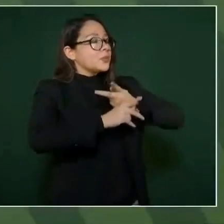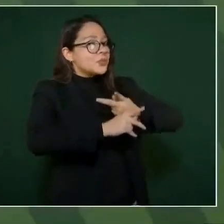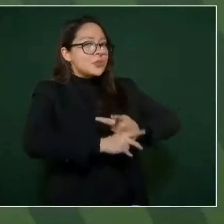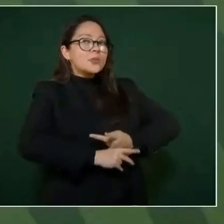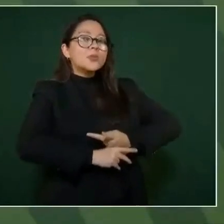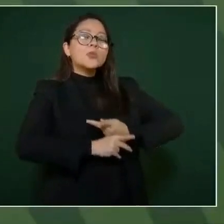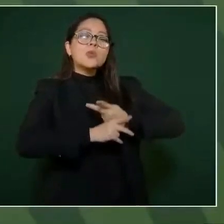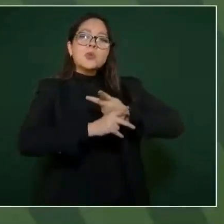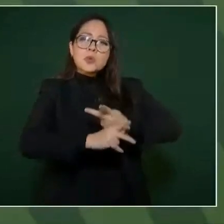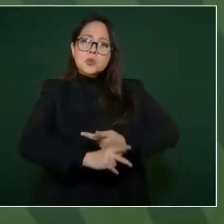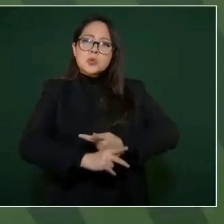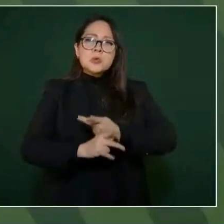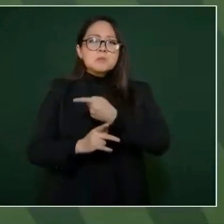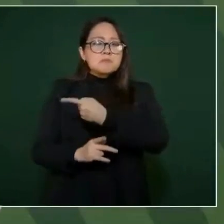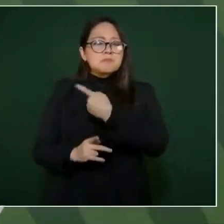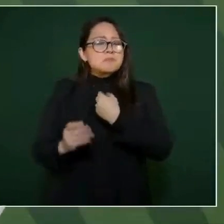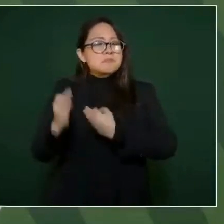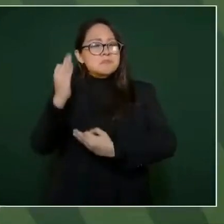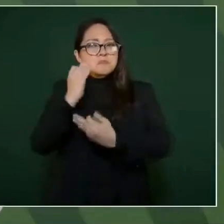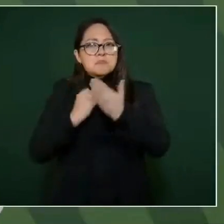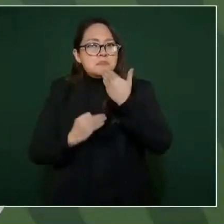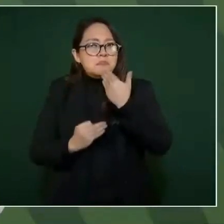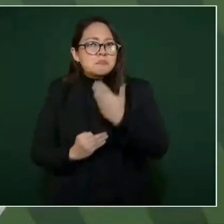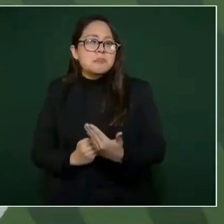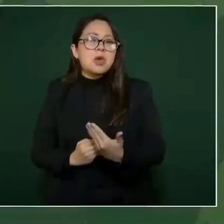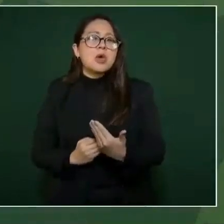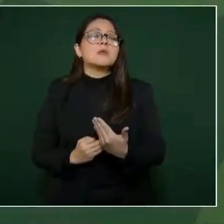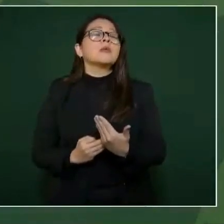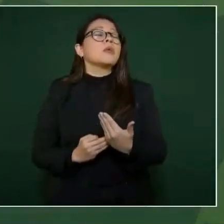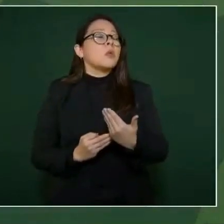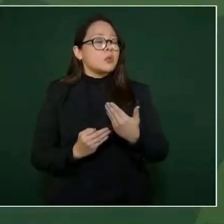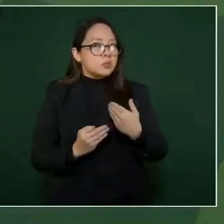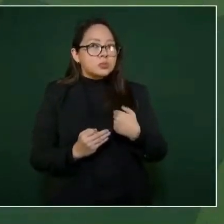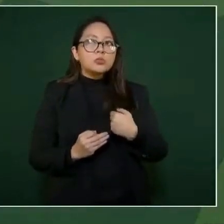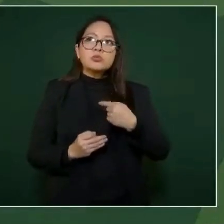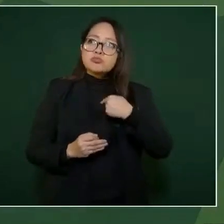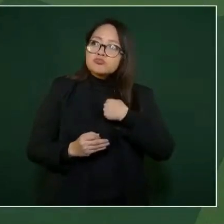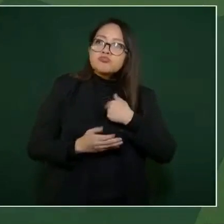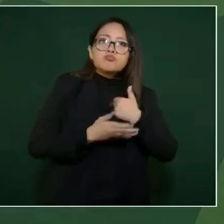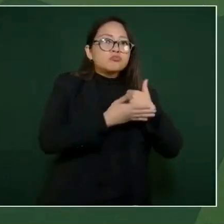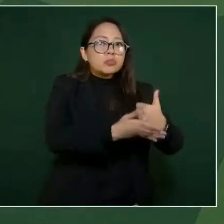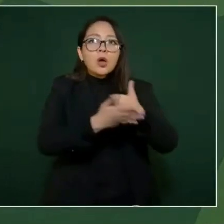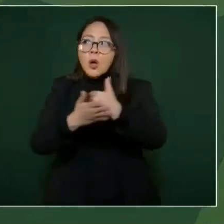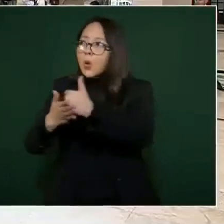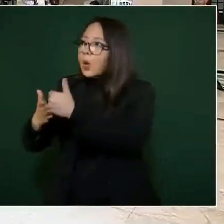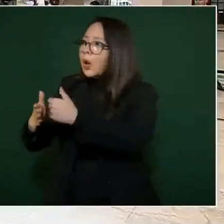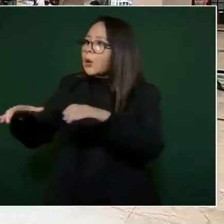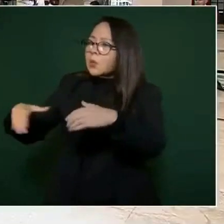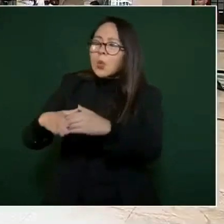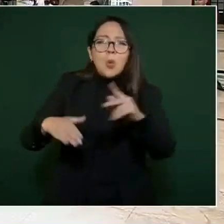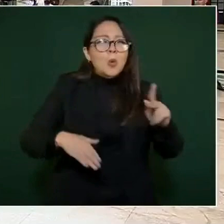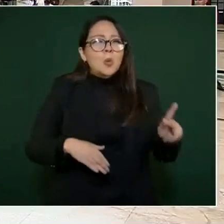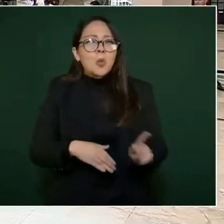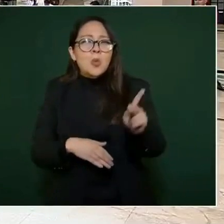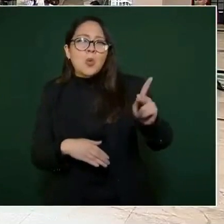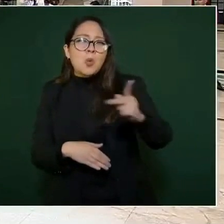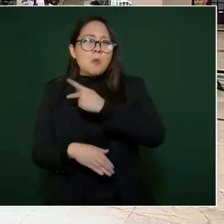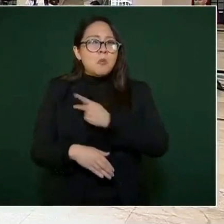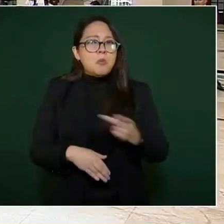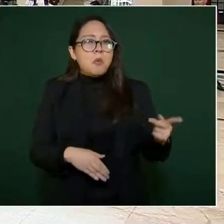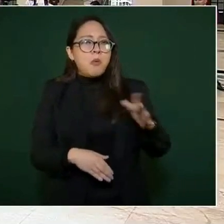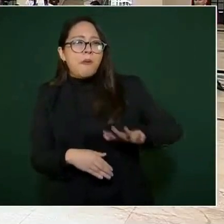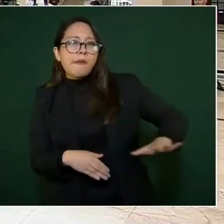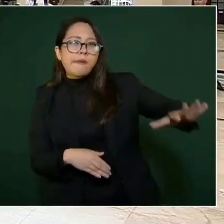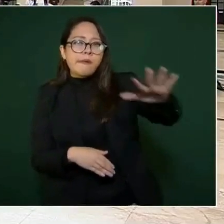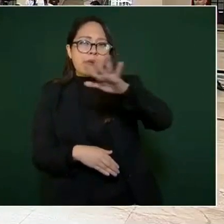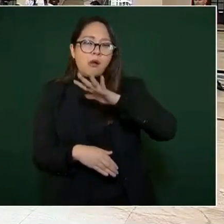y se portó muy bien y nos dejó ayudar mucho en las comunidades más pobres. Y ahí